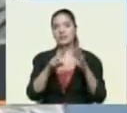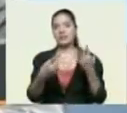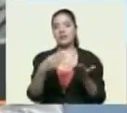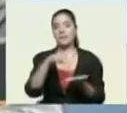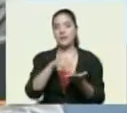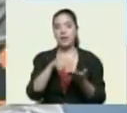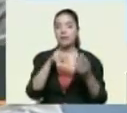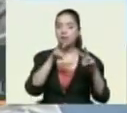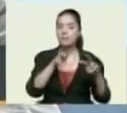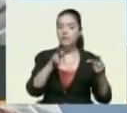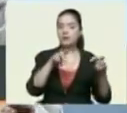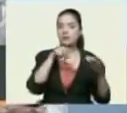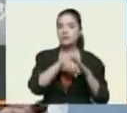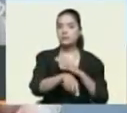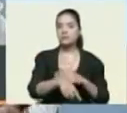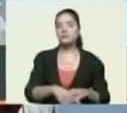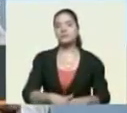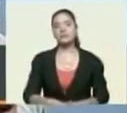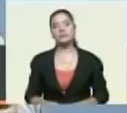Miranda.